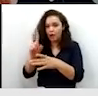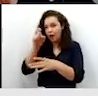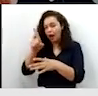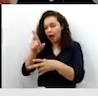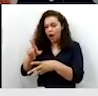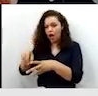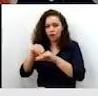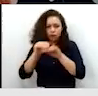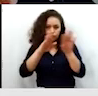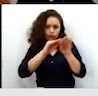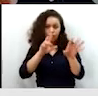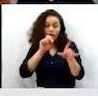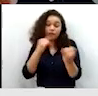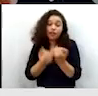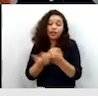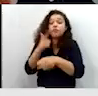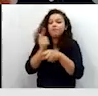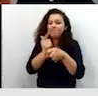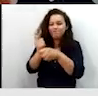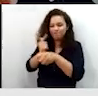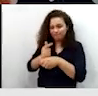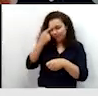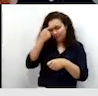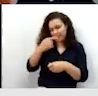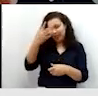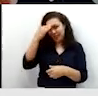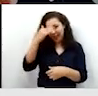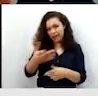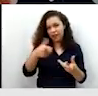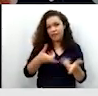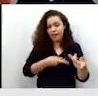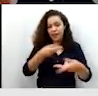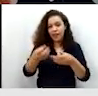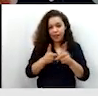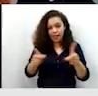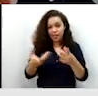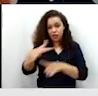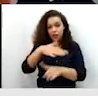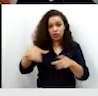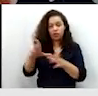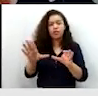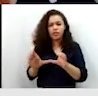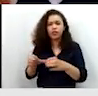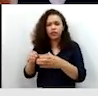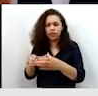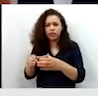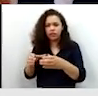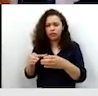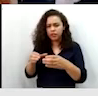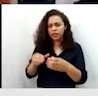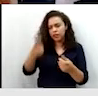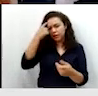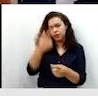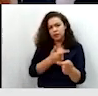importante, es el diagnóstico para saber cómo se está desarrollando esta comunidad dentro de su medio, para